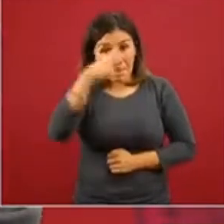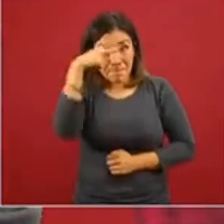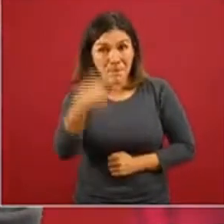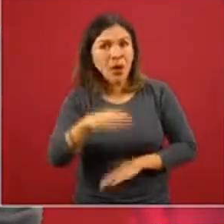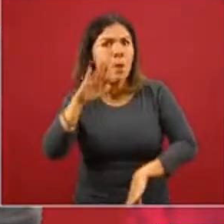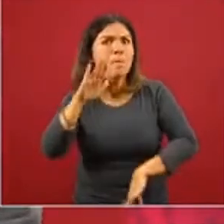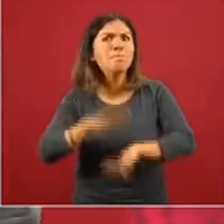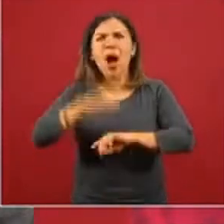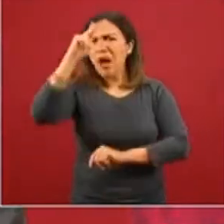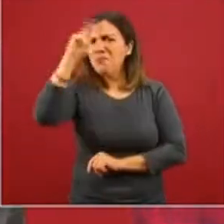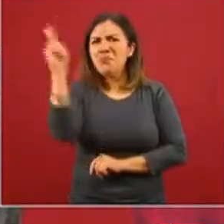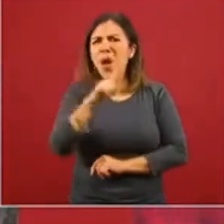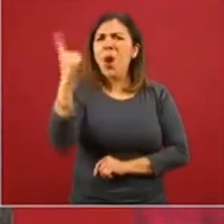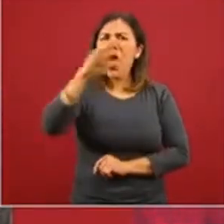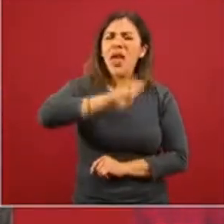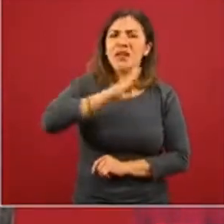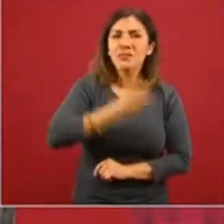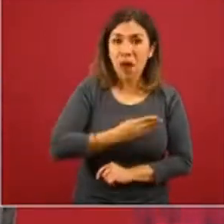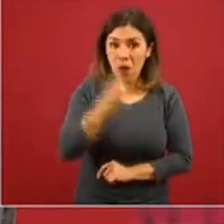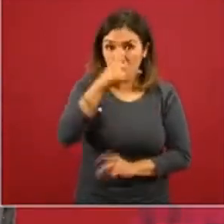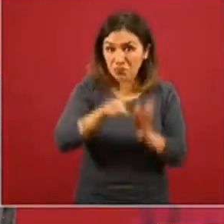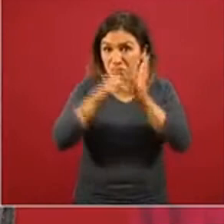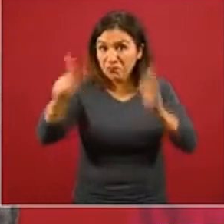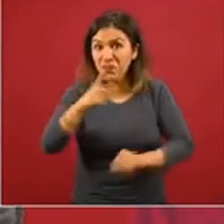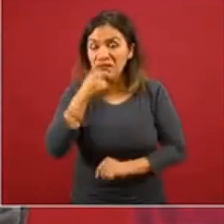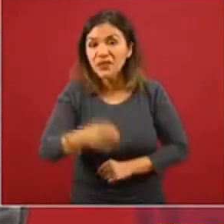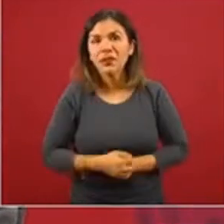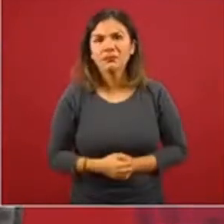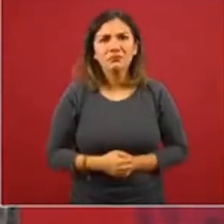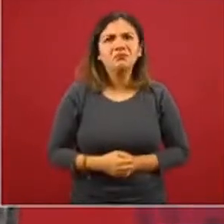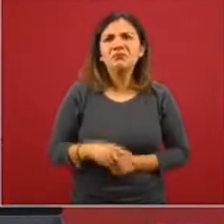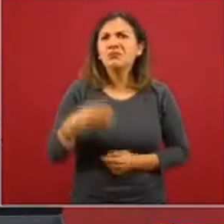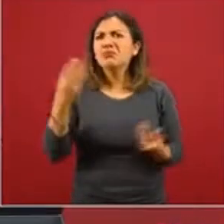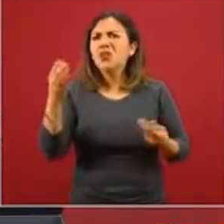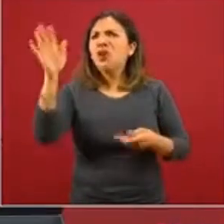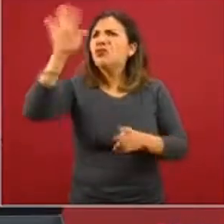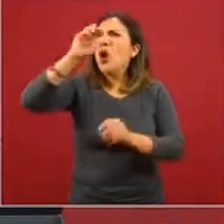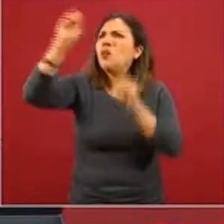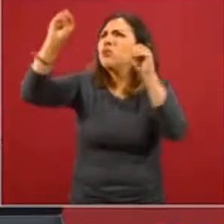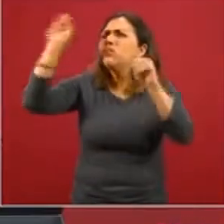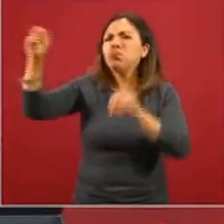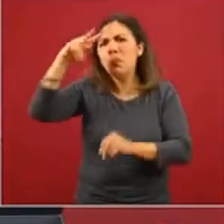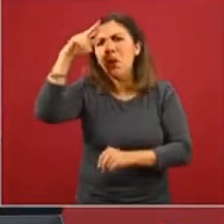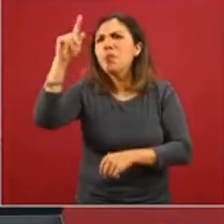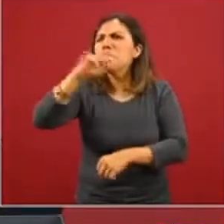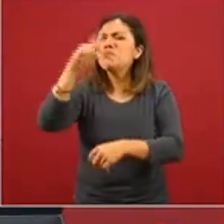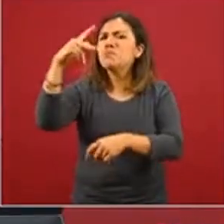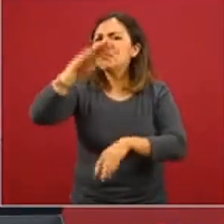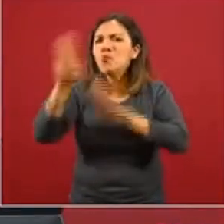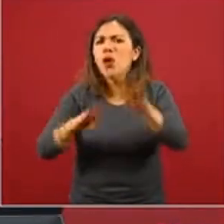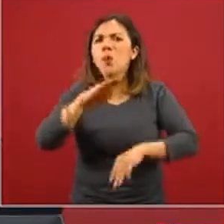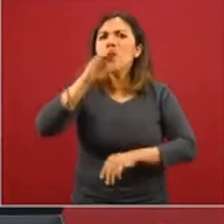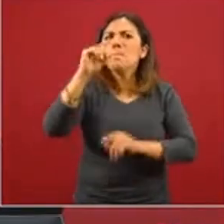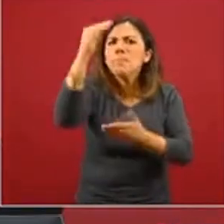México ya sobrepasó a España, decía un periódico. En todos lados baja la letalidad, excepto en México, decía